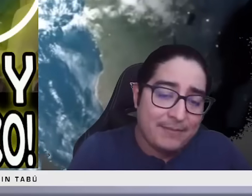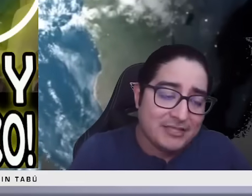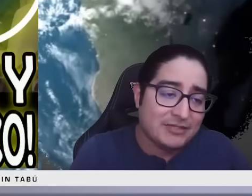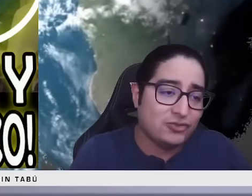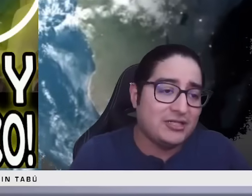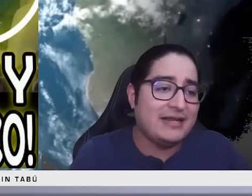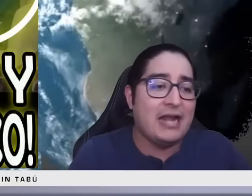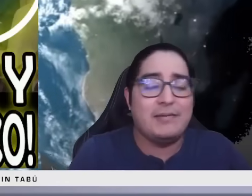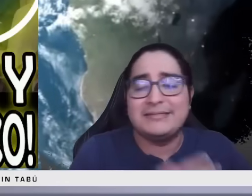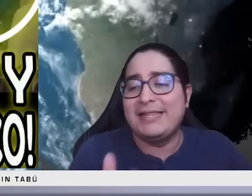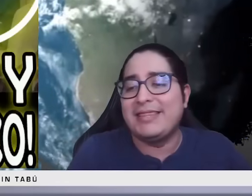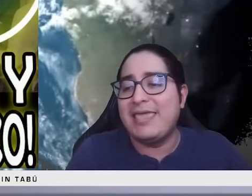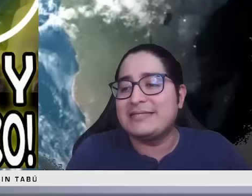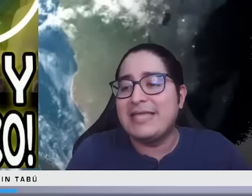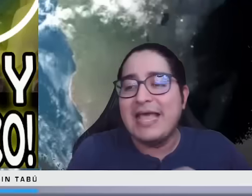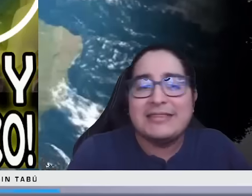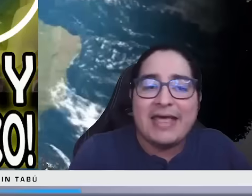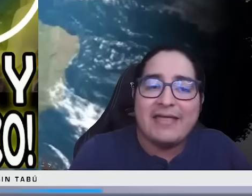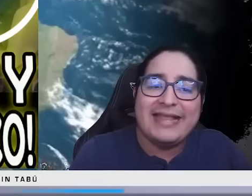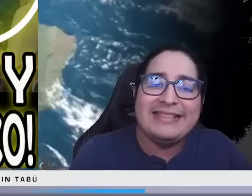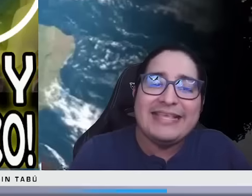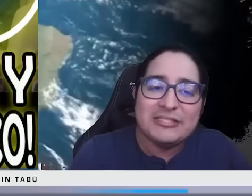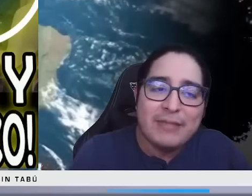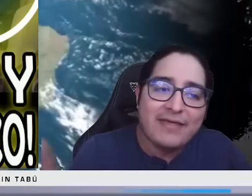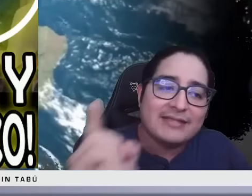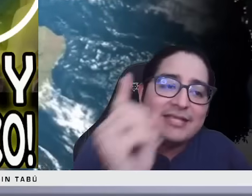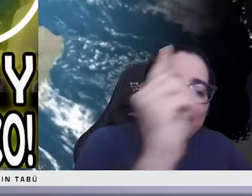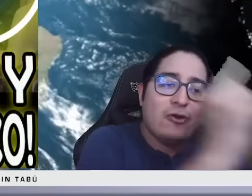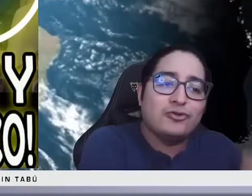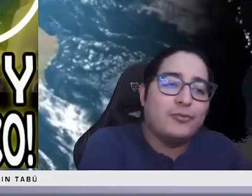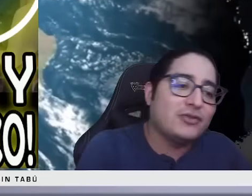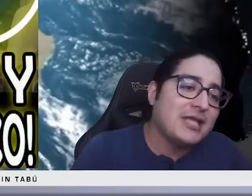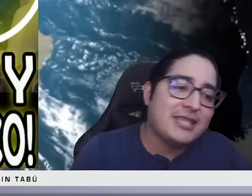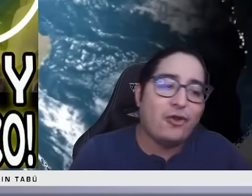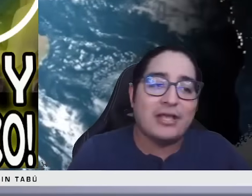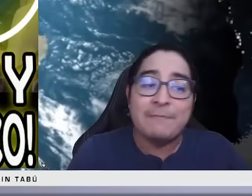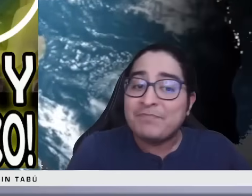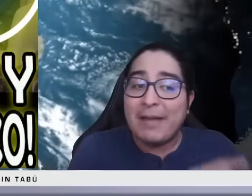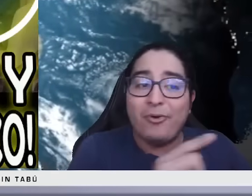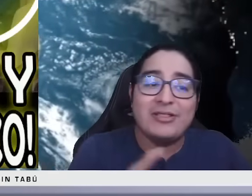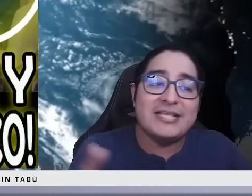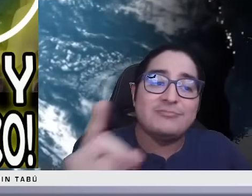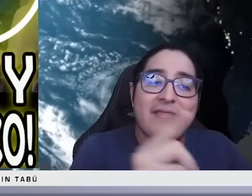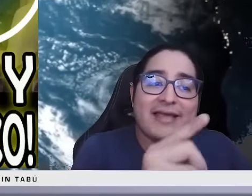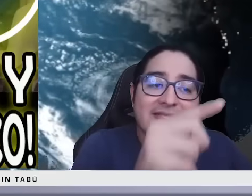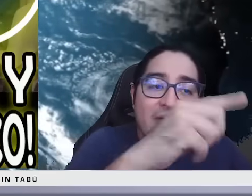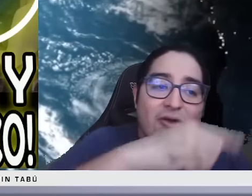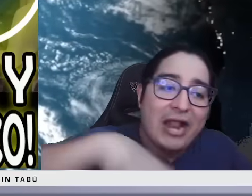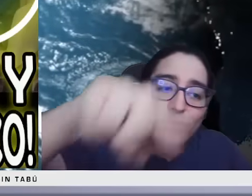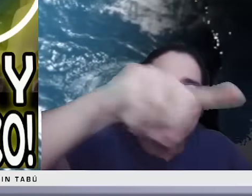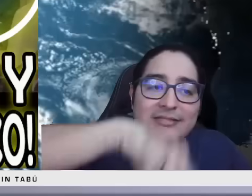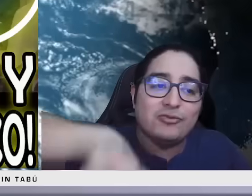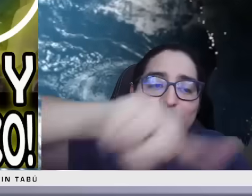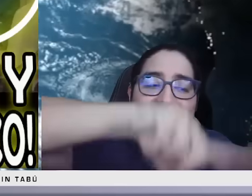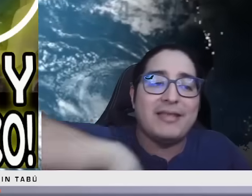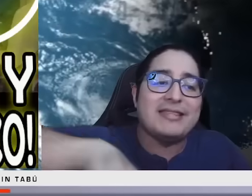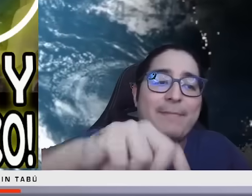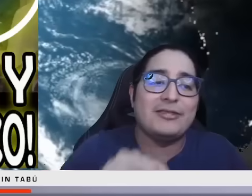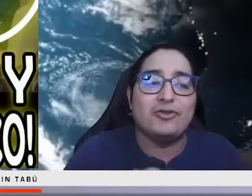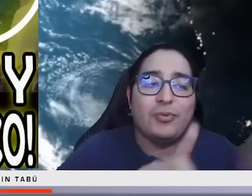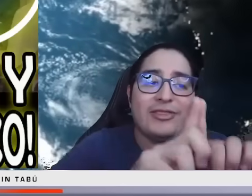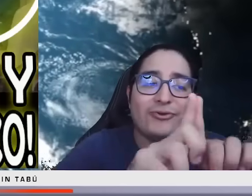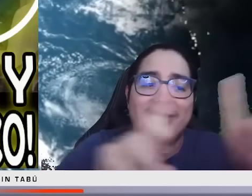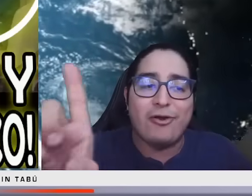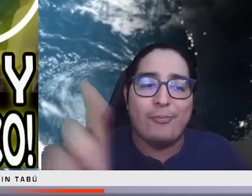Paredes, a la misma Xochitl Gálvez, Lili Téllez. Nada del desmadre que se armaron los gobiernos anteriores. Tampoco el desmadre que se armaron al juntarse